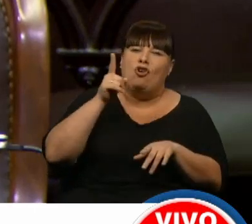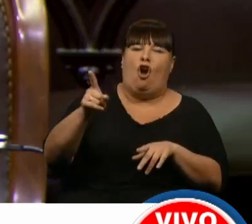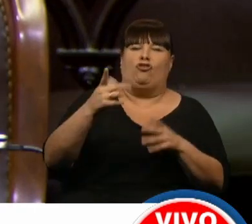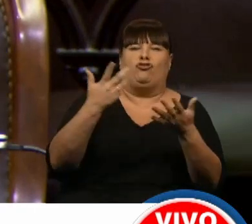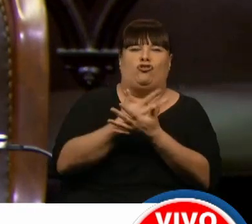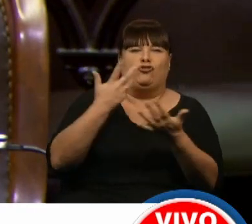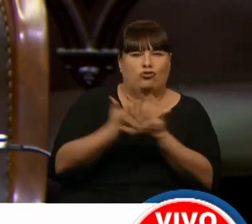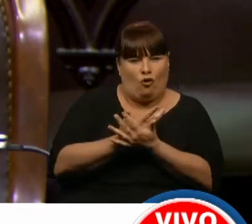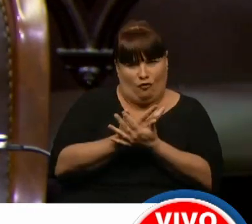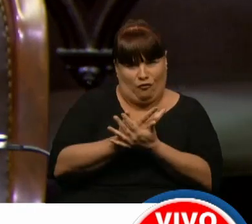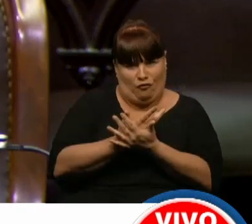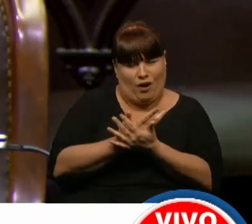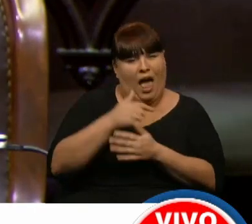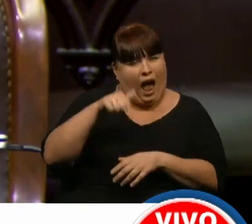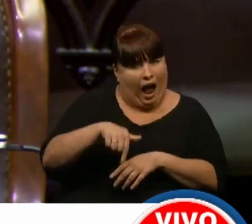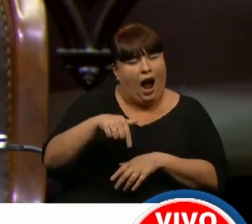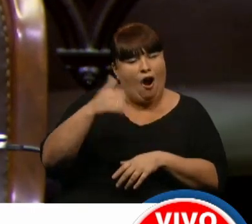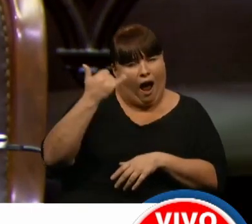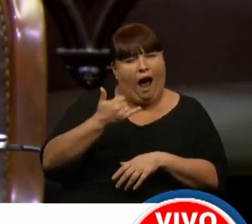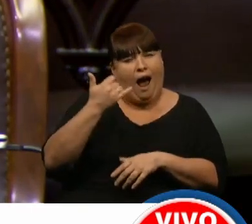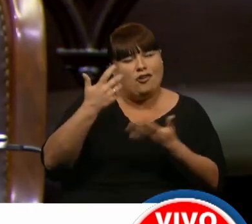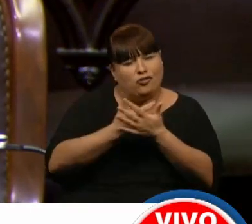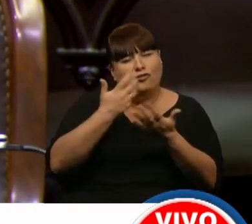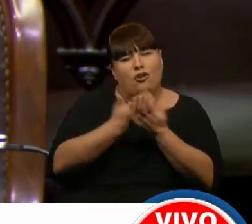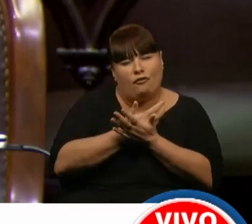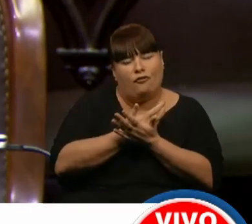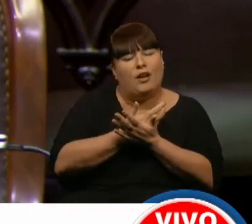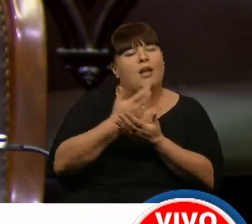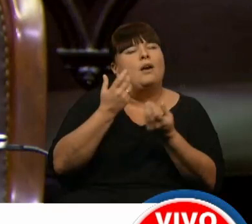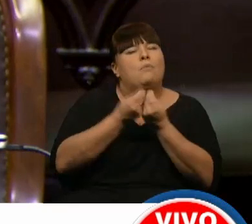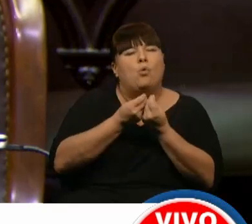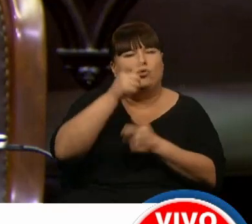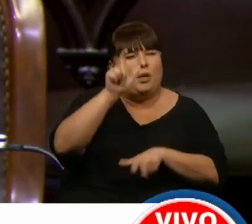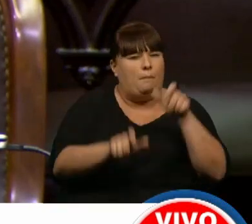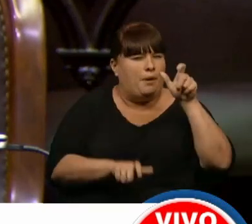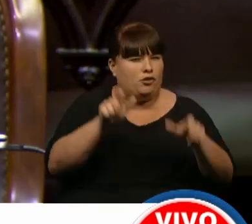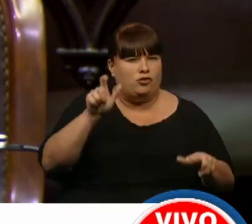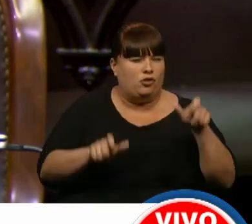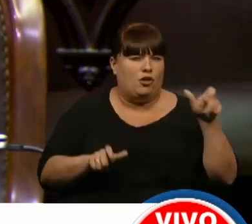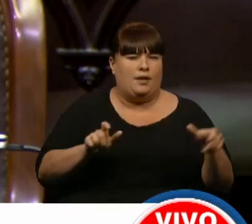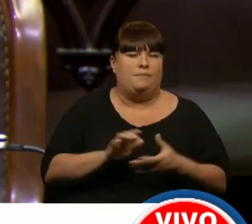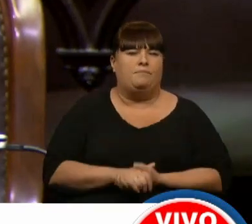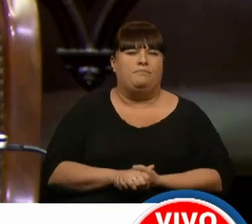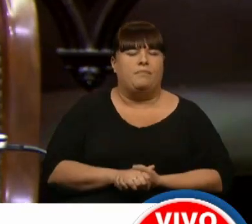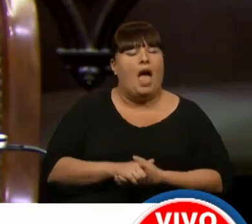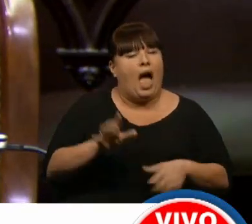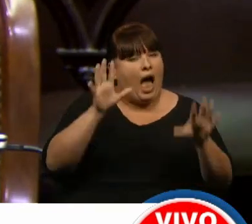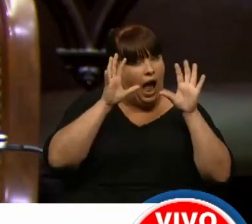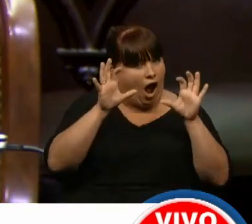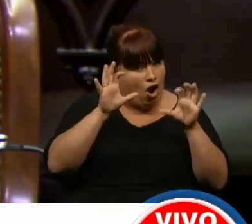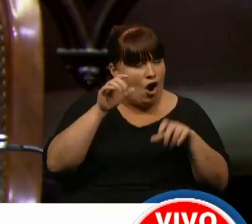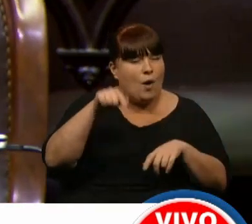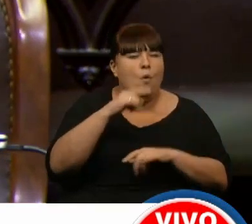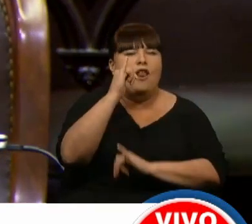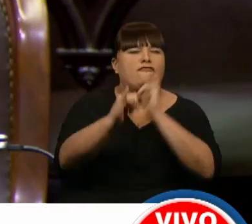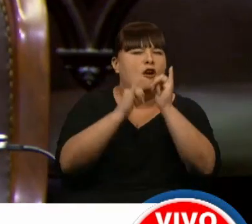el sufrimiento que hoy está teniendo tanta, pero tanta gente. No nos olvidemos que acá hay